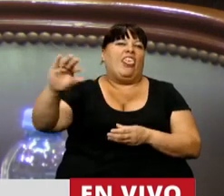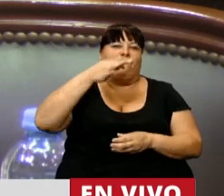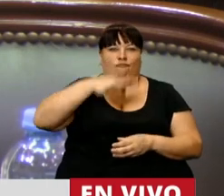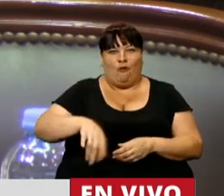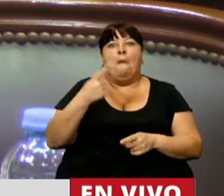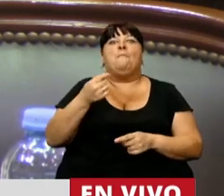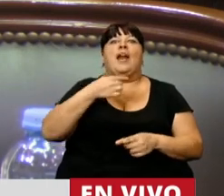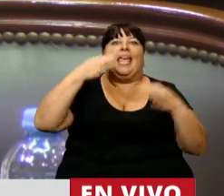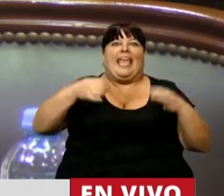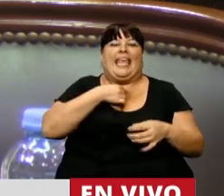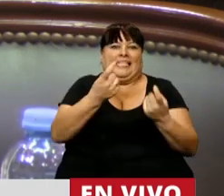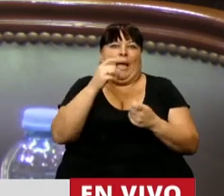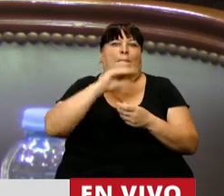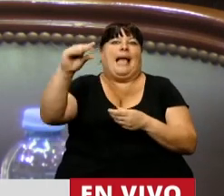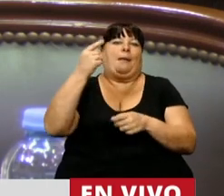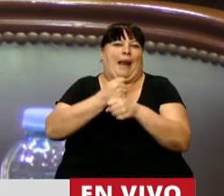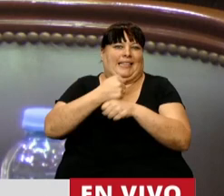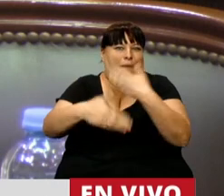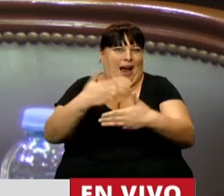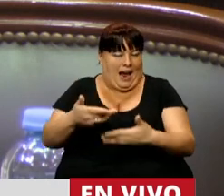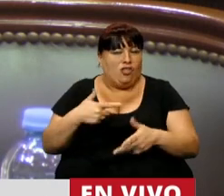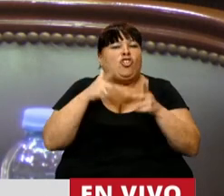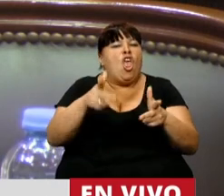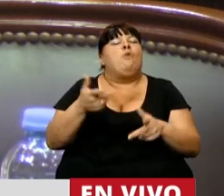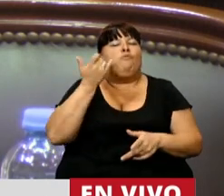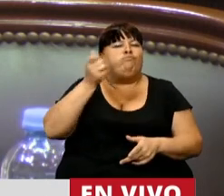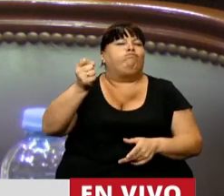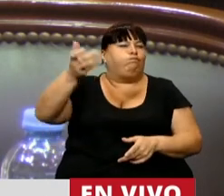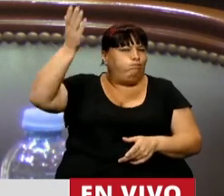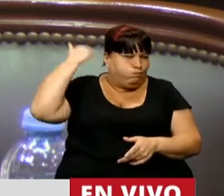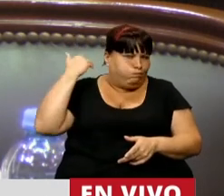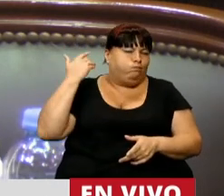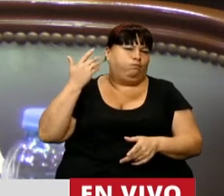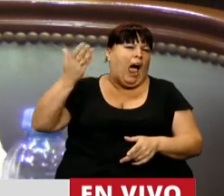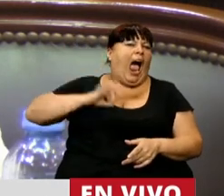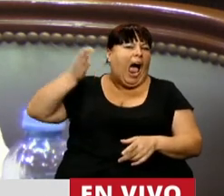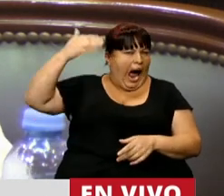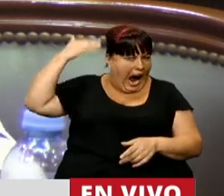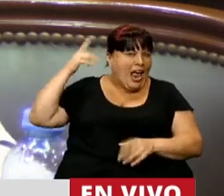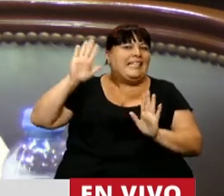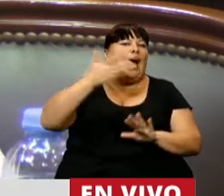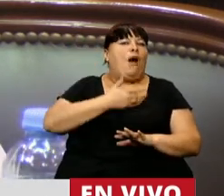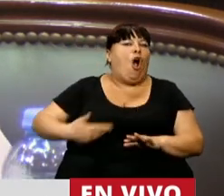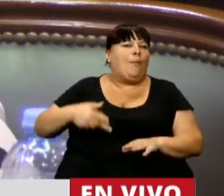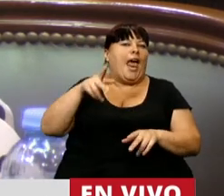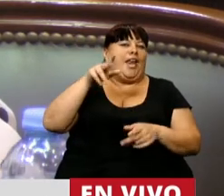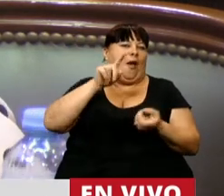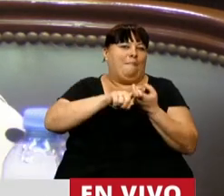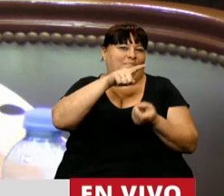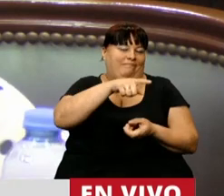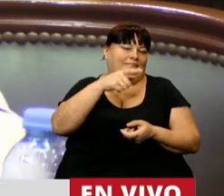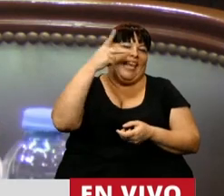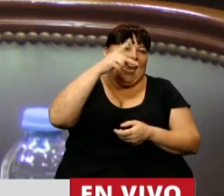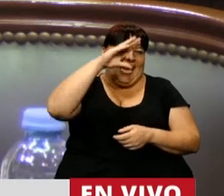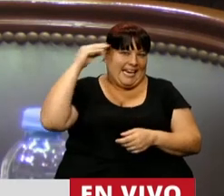la gobernabilidad. Y créame que esto lo digo porque ya pasó hace años atrás cuando gobernaba el matrimonio de la monarquía.